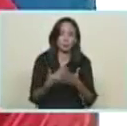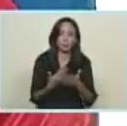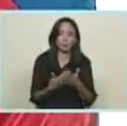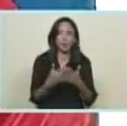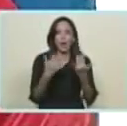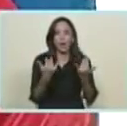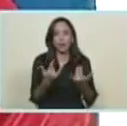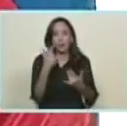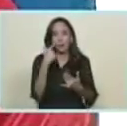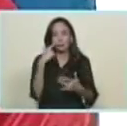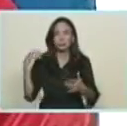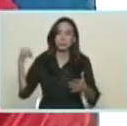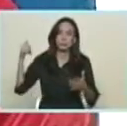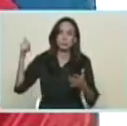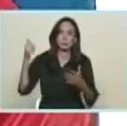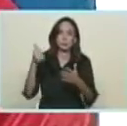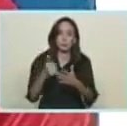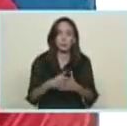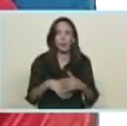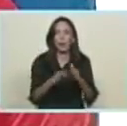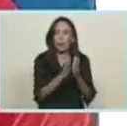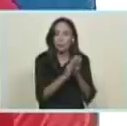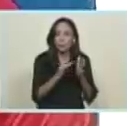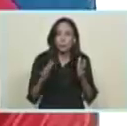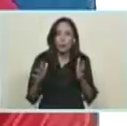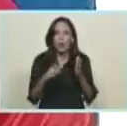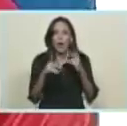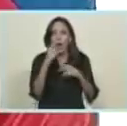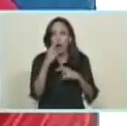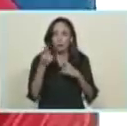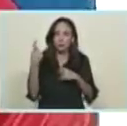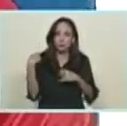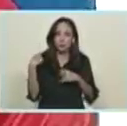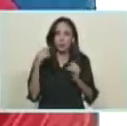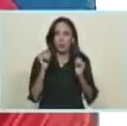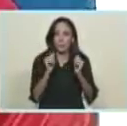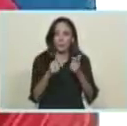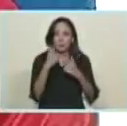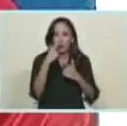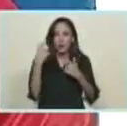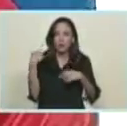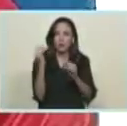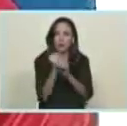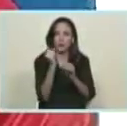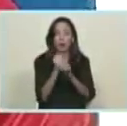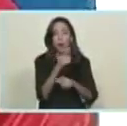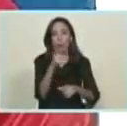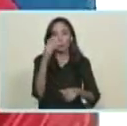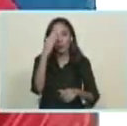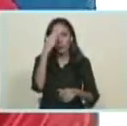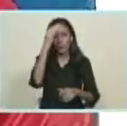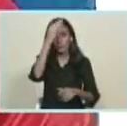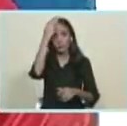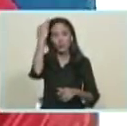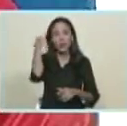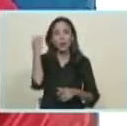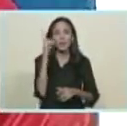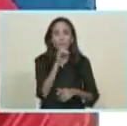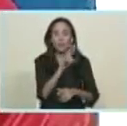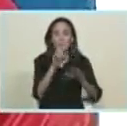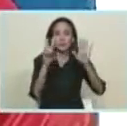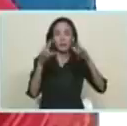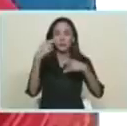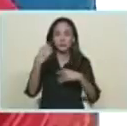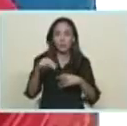como lo hemos venido viendo en el transcurso de esta jornada que se inició el día de ayer. Anótenlo ustedes, 27